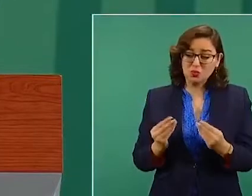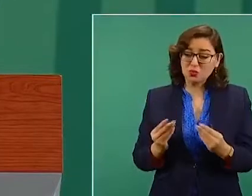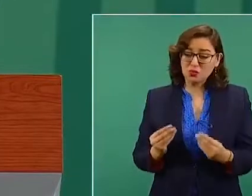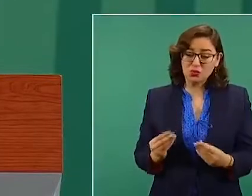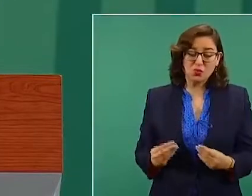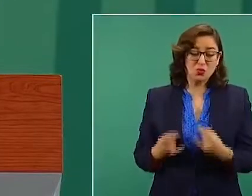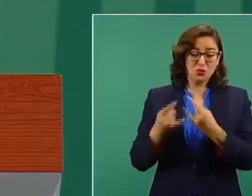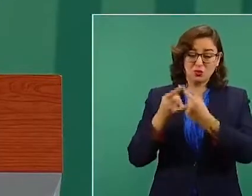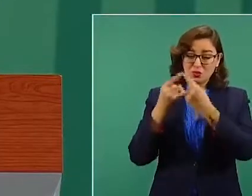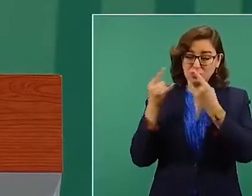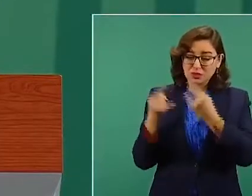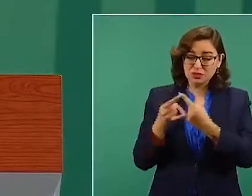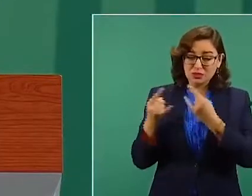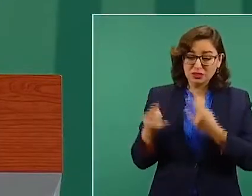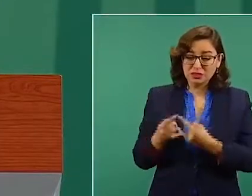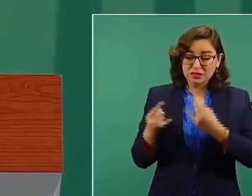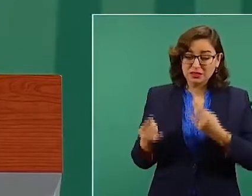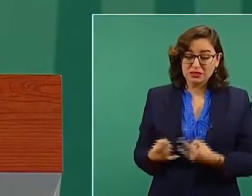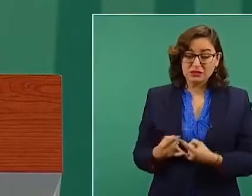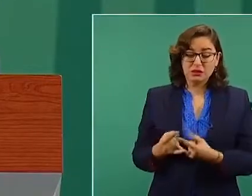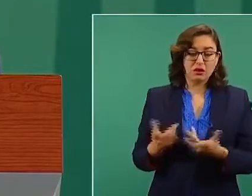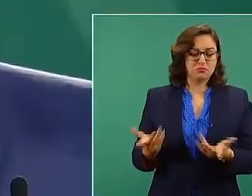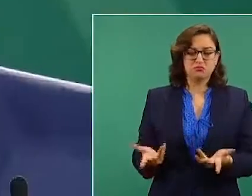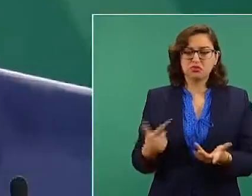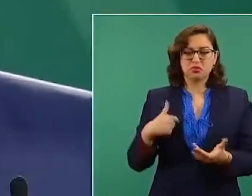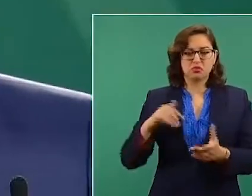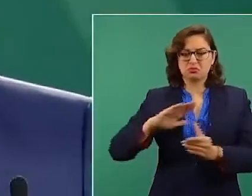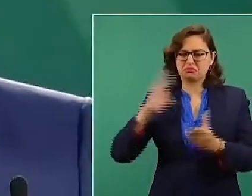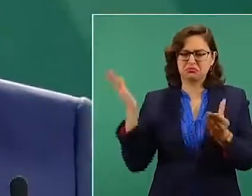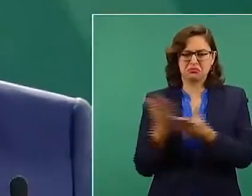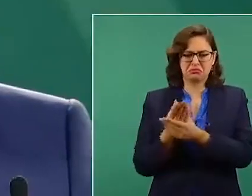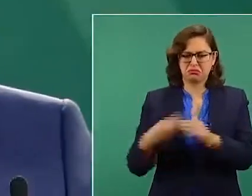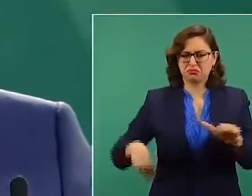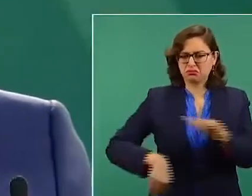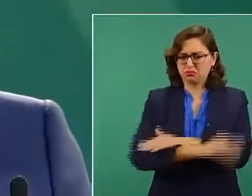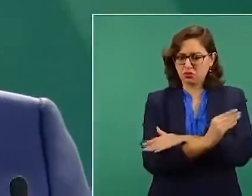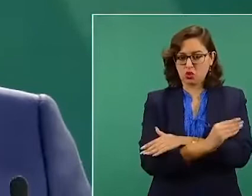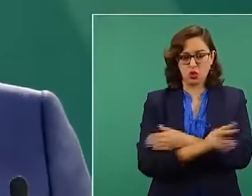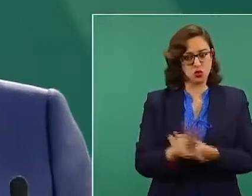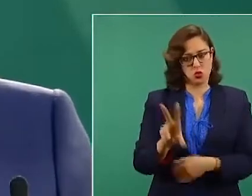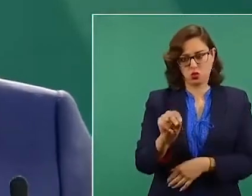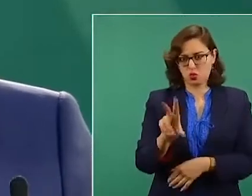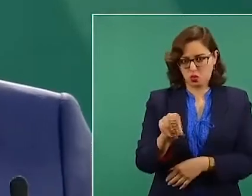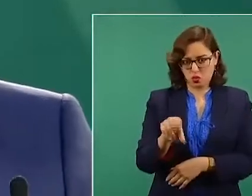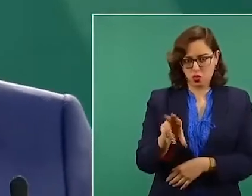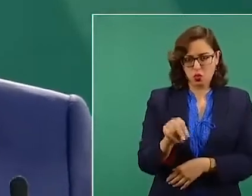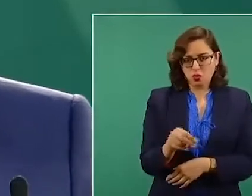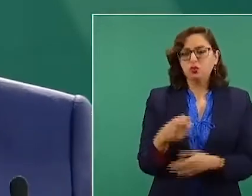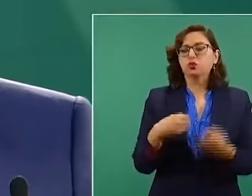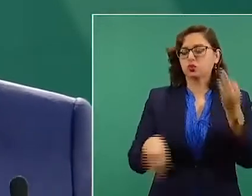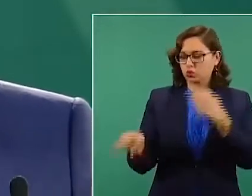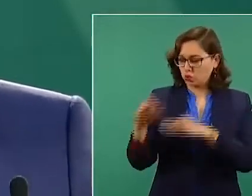sin querer dar carpetazo, se están atendiendo todos